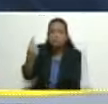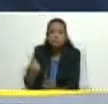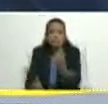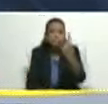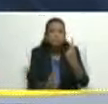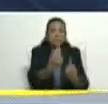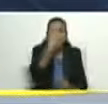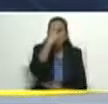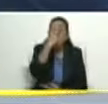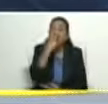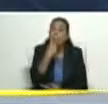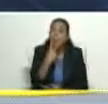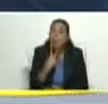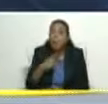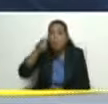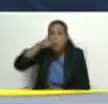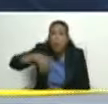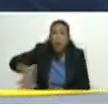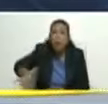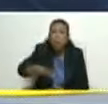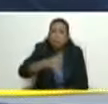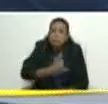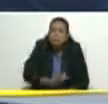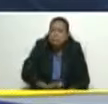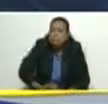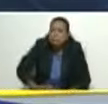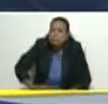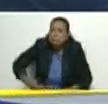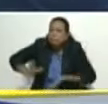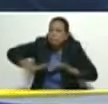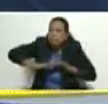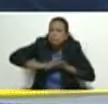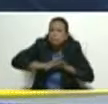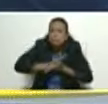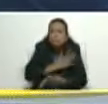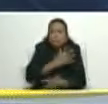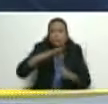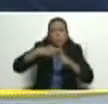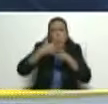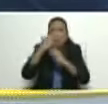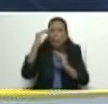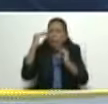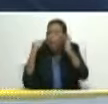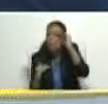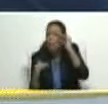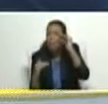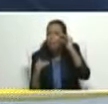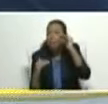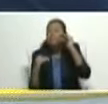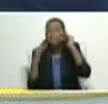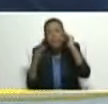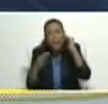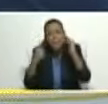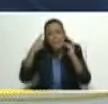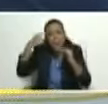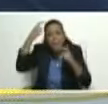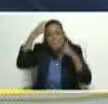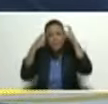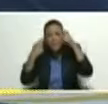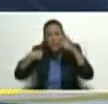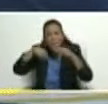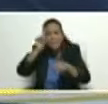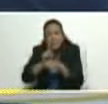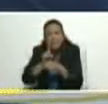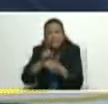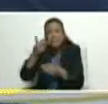por los pobres, la opción por el pueblo, la acción a favor de erradicar cualquier desigualdad, siempre ha sido un